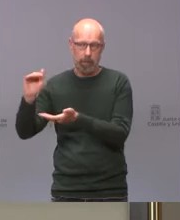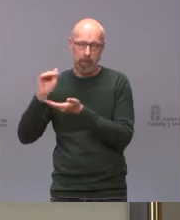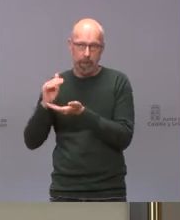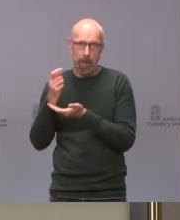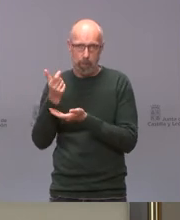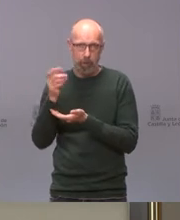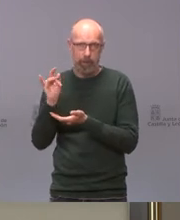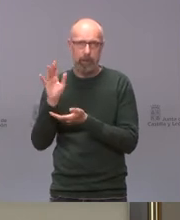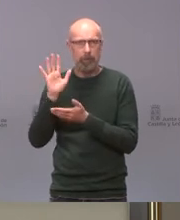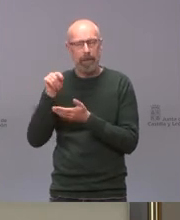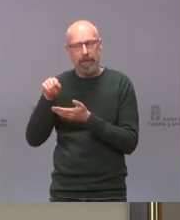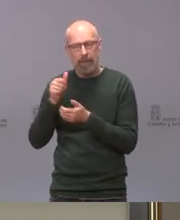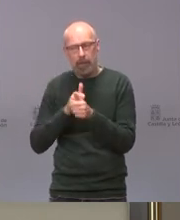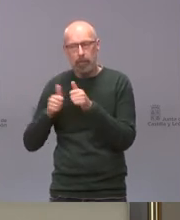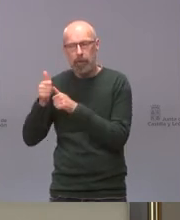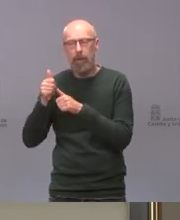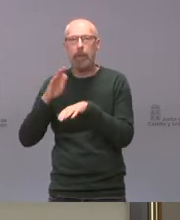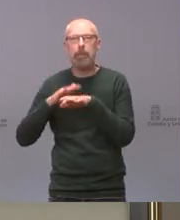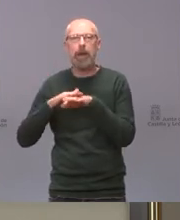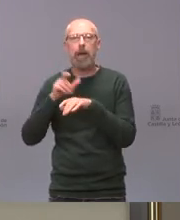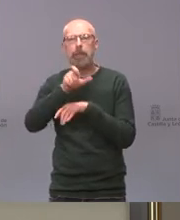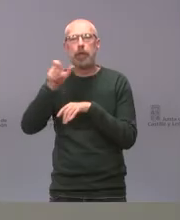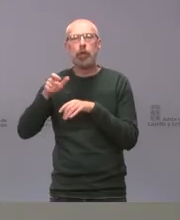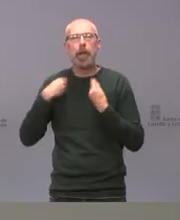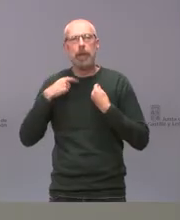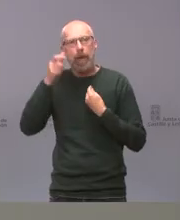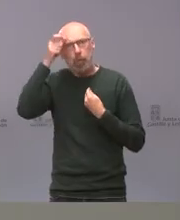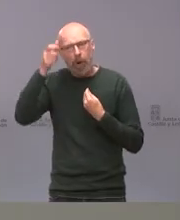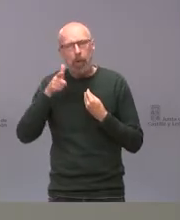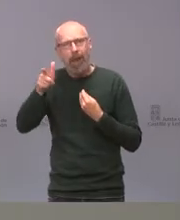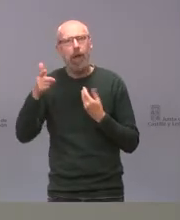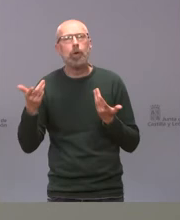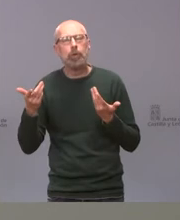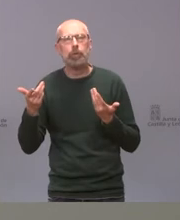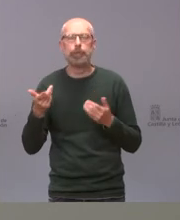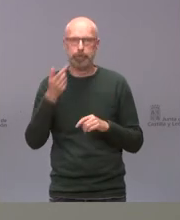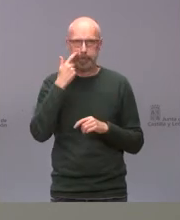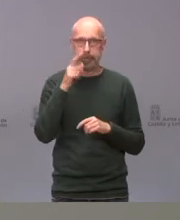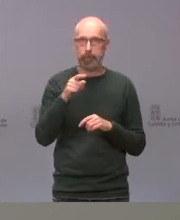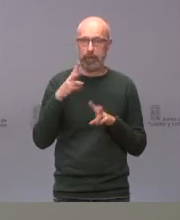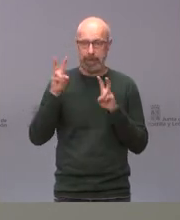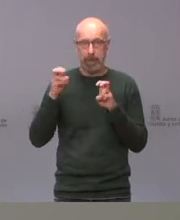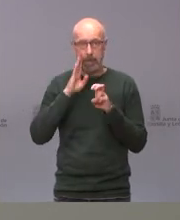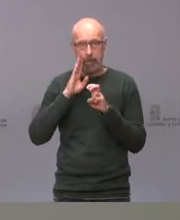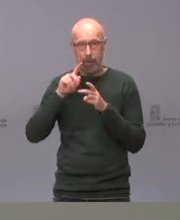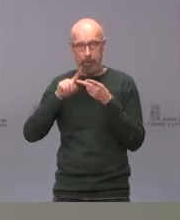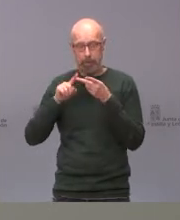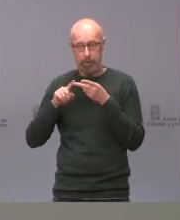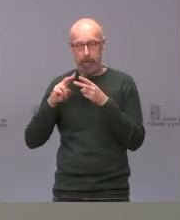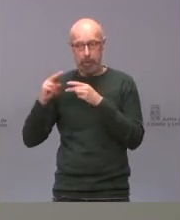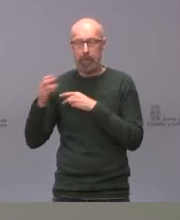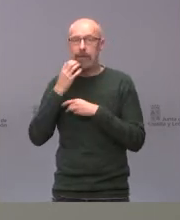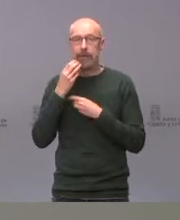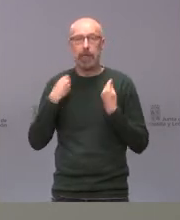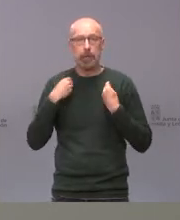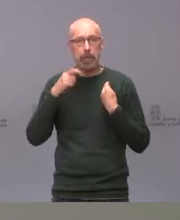si se va a priorizar el medio rural, las zonas más alejadas. Bueno, empezando por esta última, evidentemente las zonas más alejadas